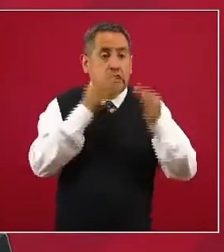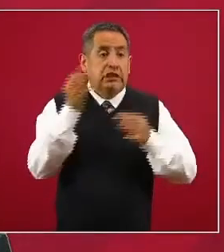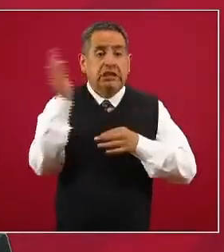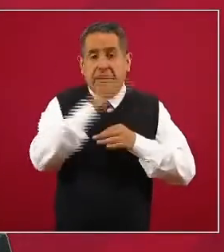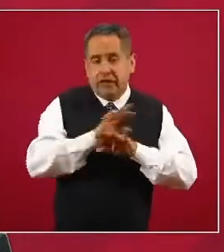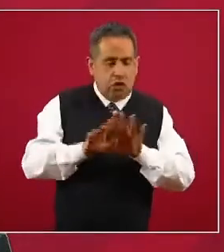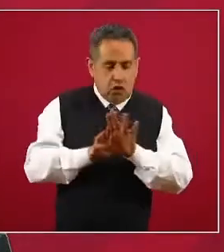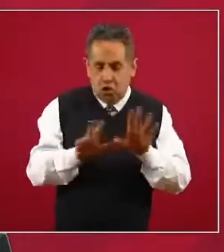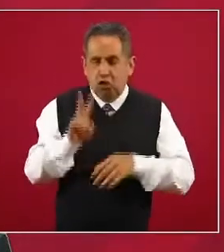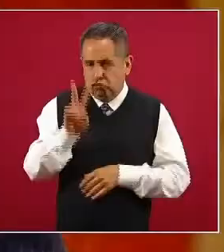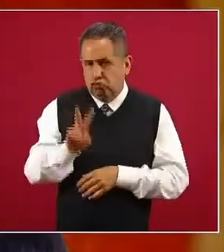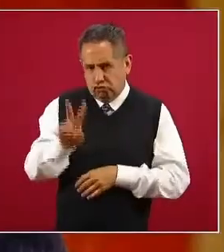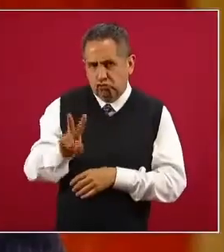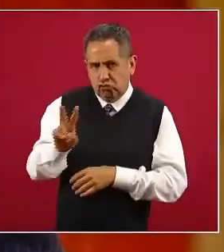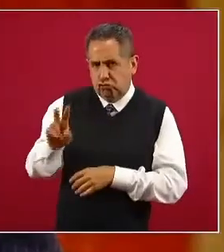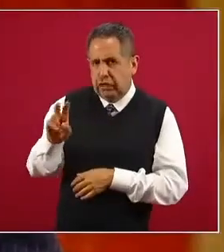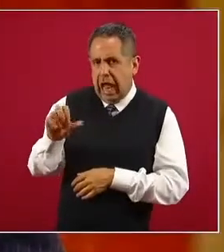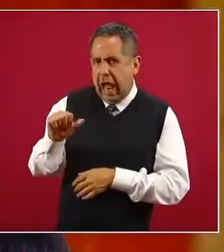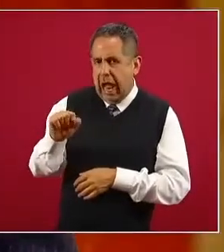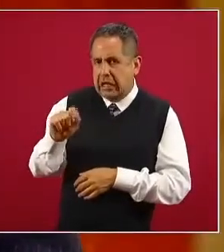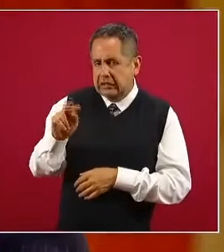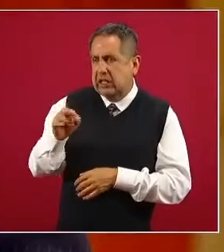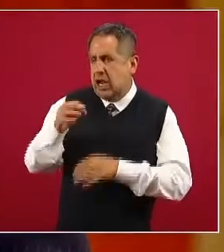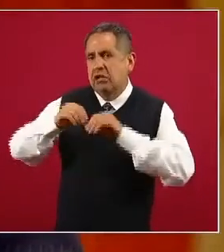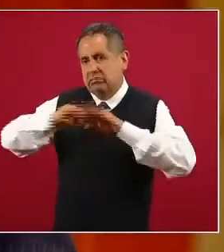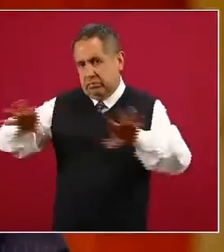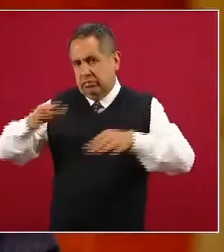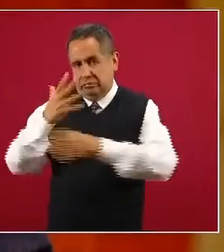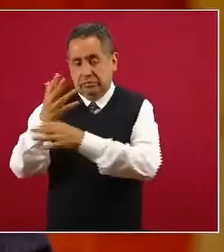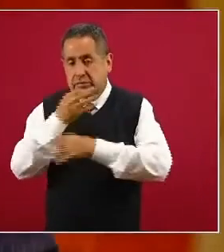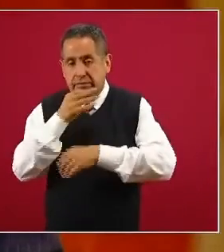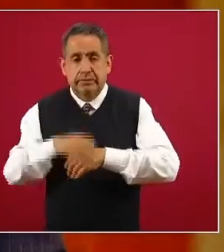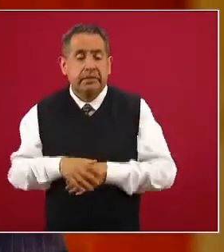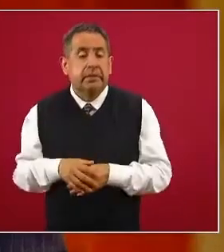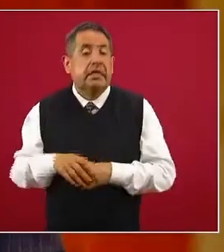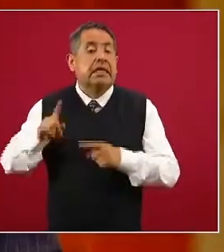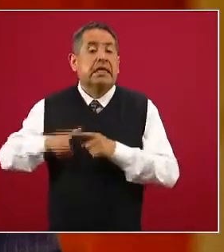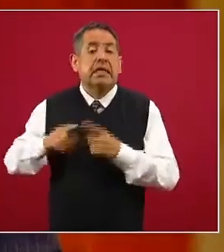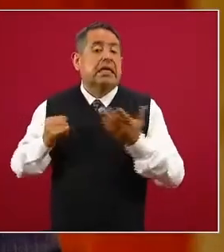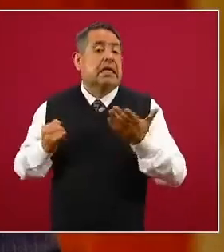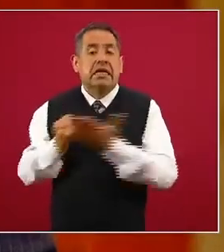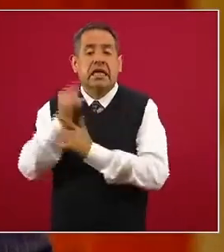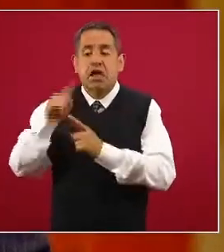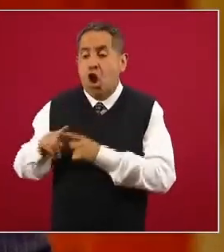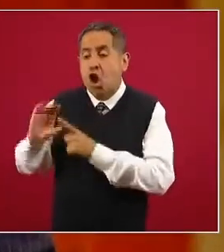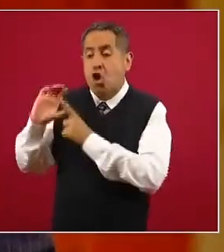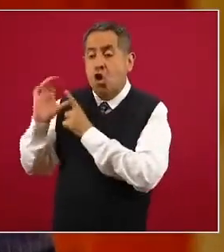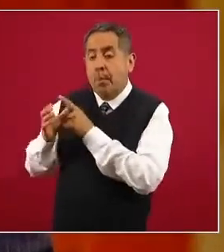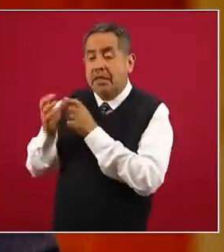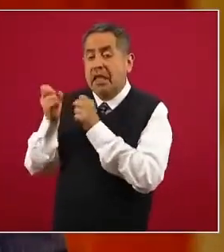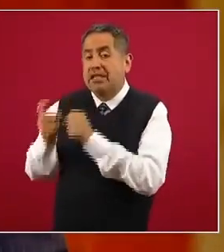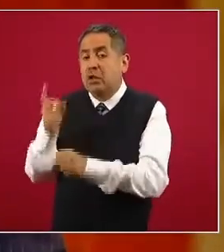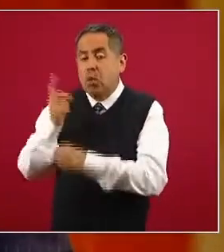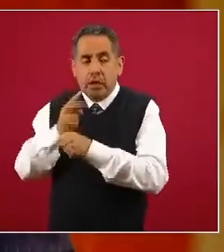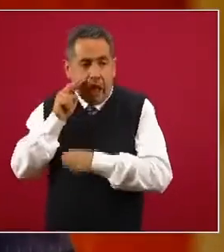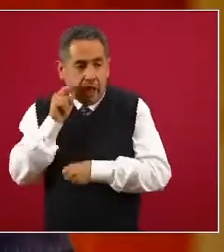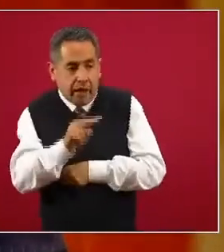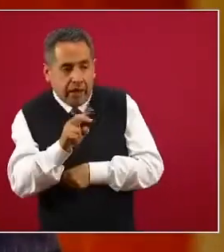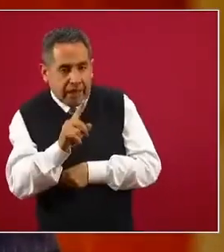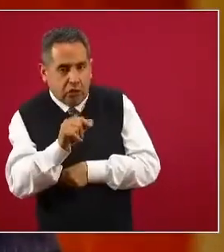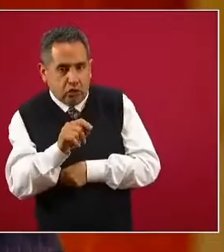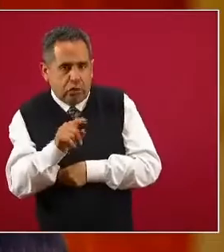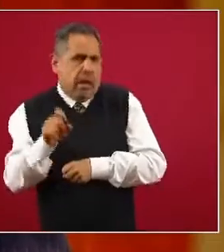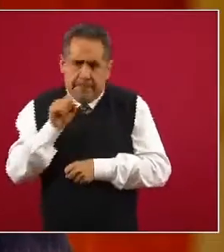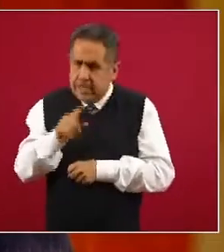es una fabricación. 3, la decisión fue del Comité de Seguridad y Monitoreo de Datos, que es parte